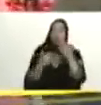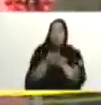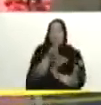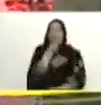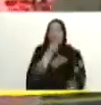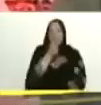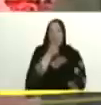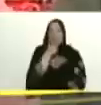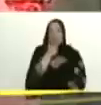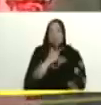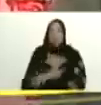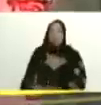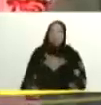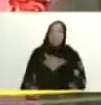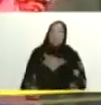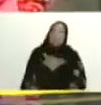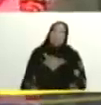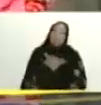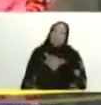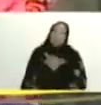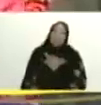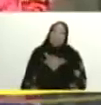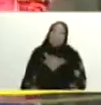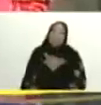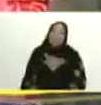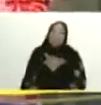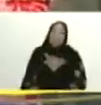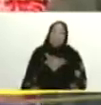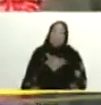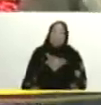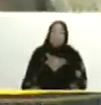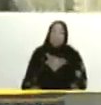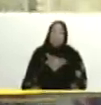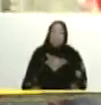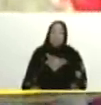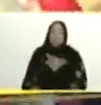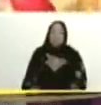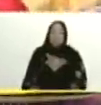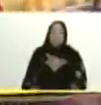belleza, con crecimiento sostenido.